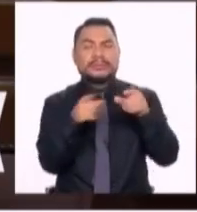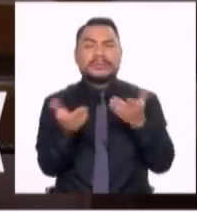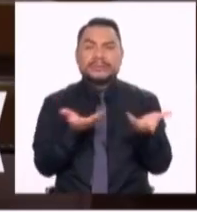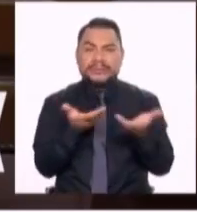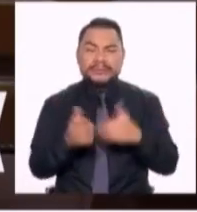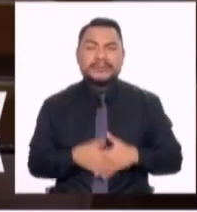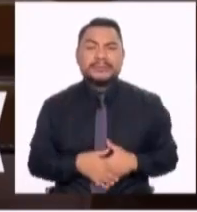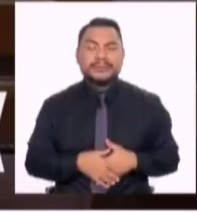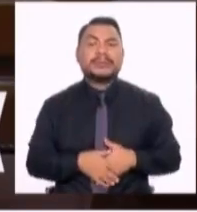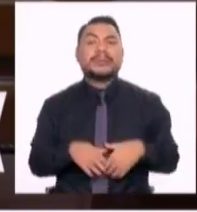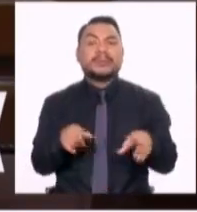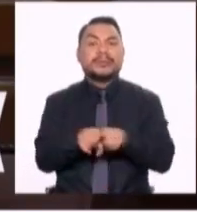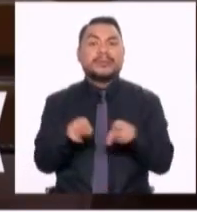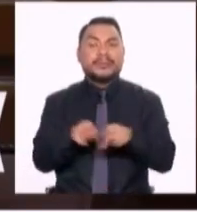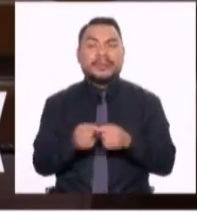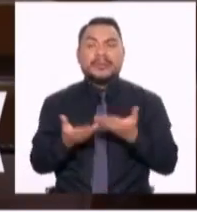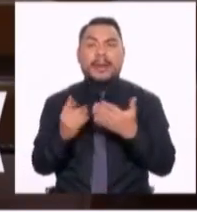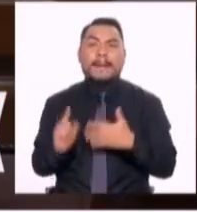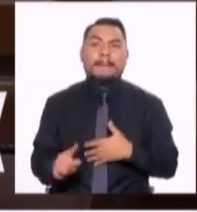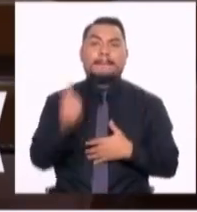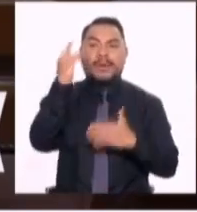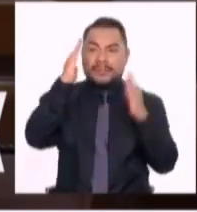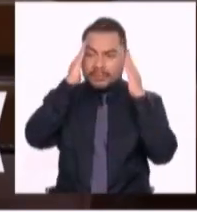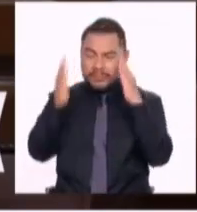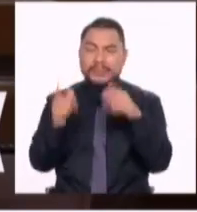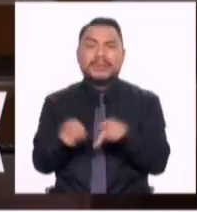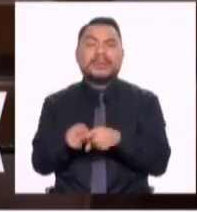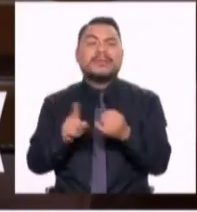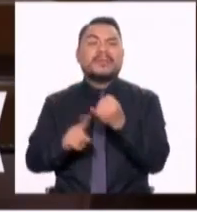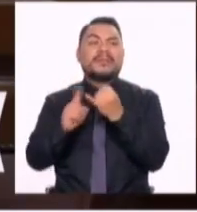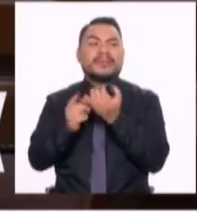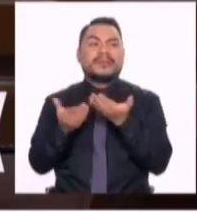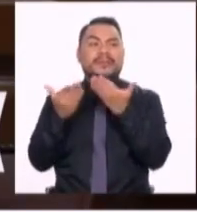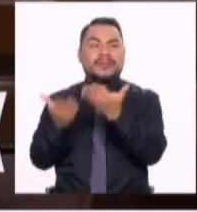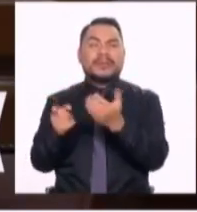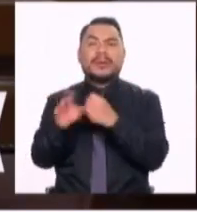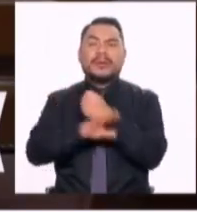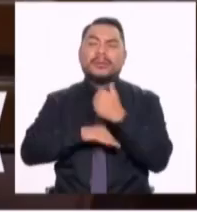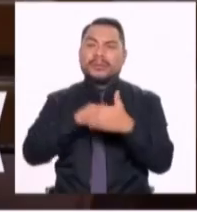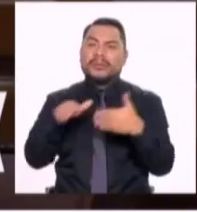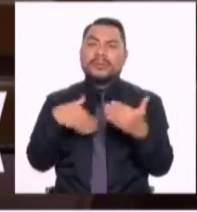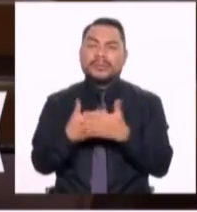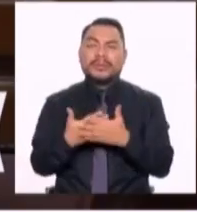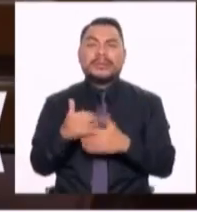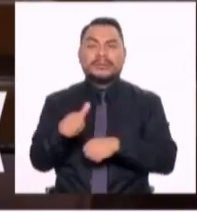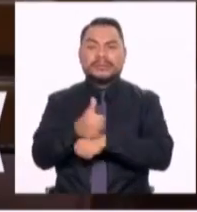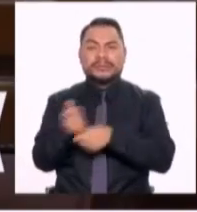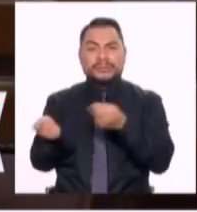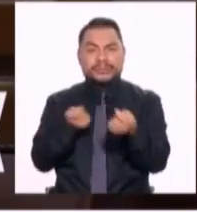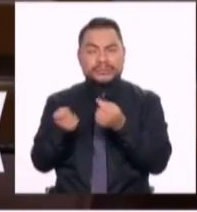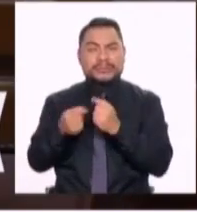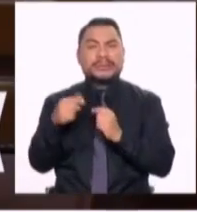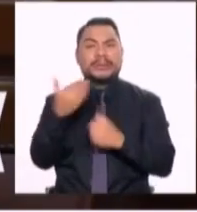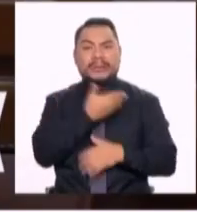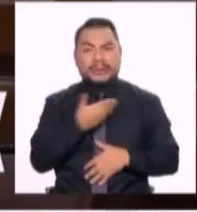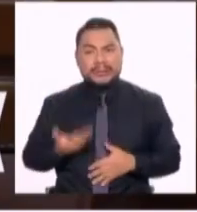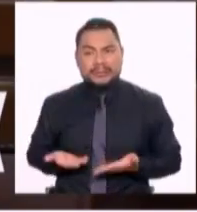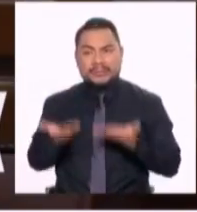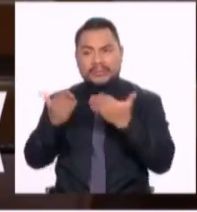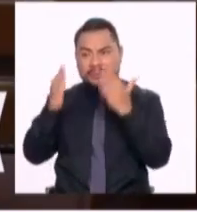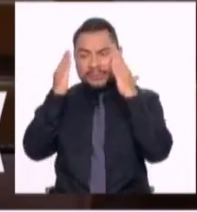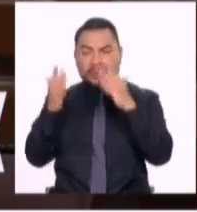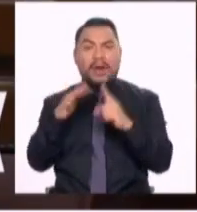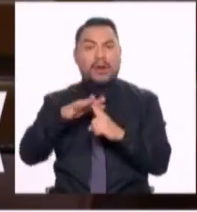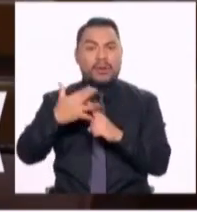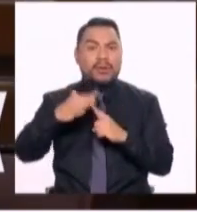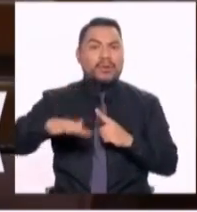Especialmente al pueblo lambayecano, nuestra región Lambayeque, adolece, ¿no?, de las